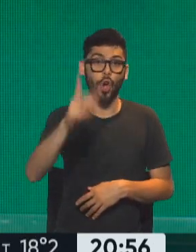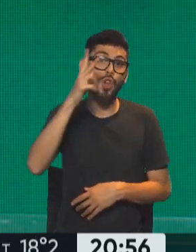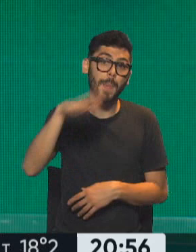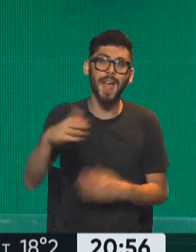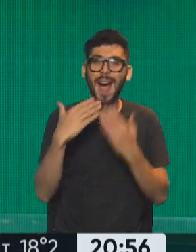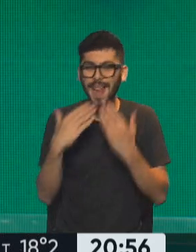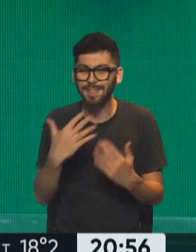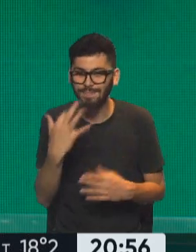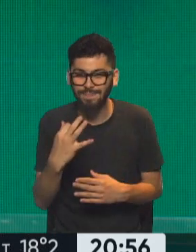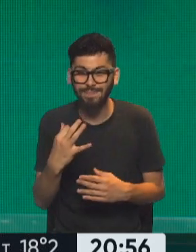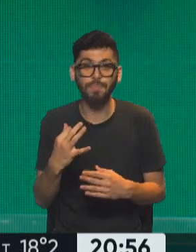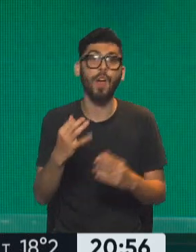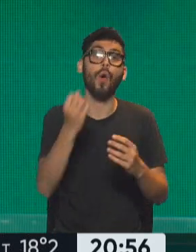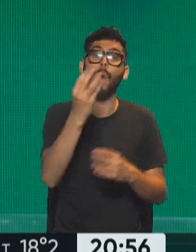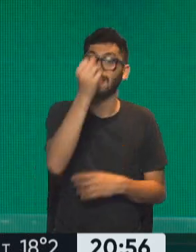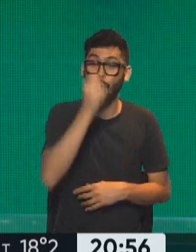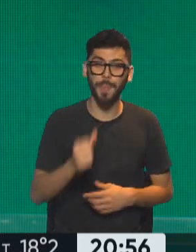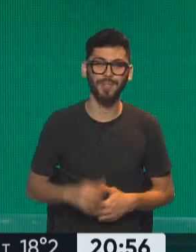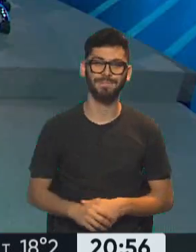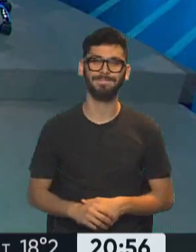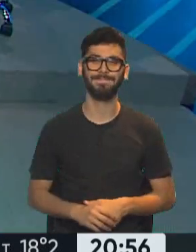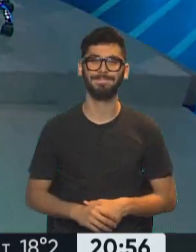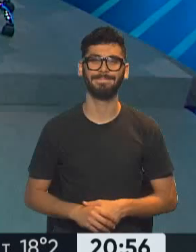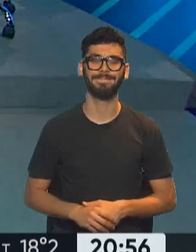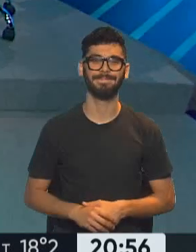gracias de verdad y que tengan un hermoso fin de semana